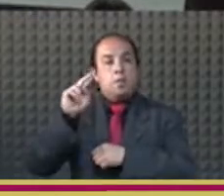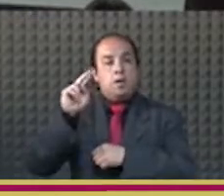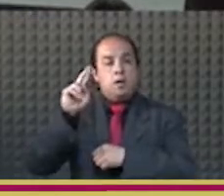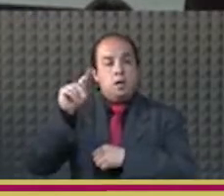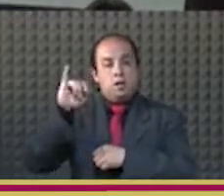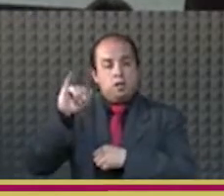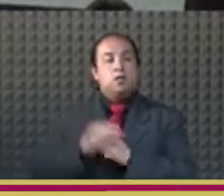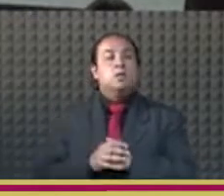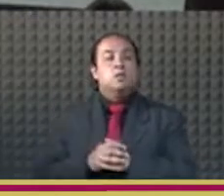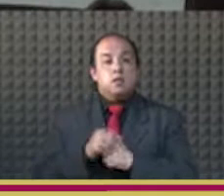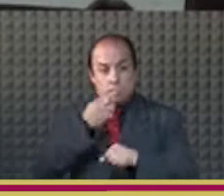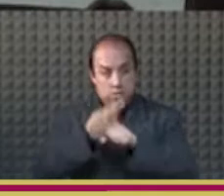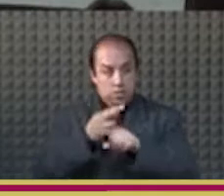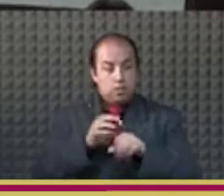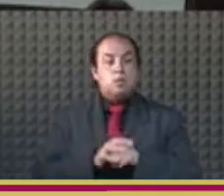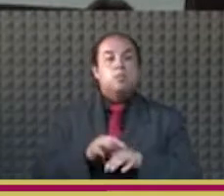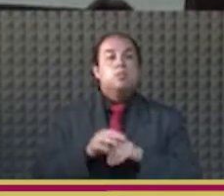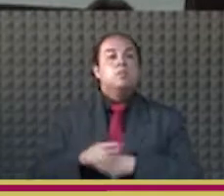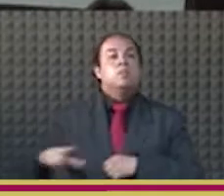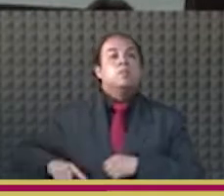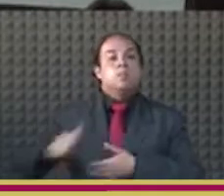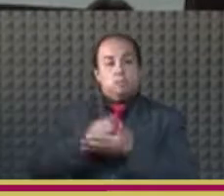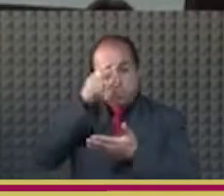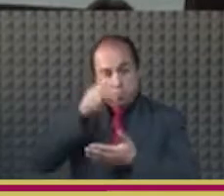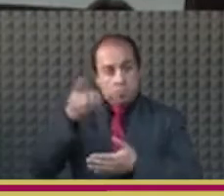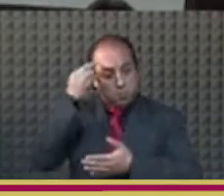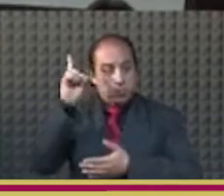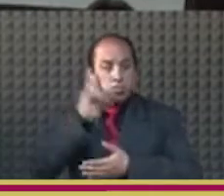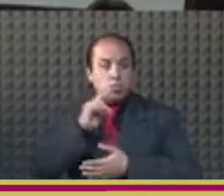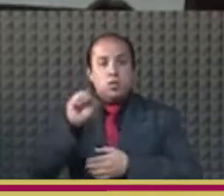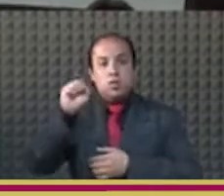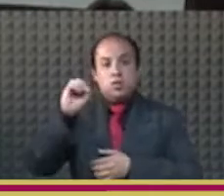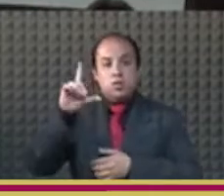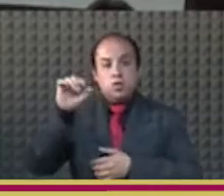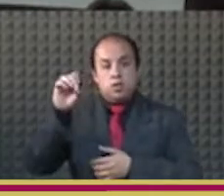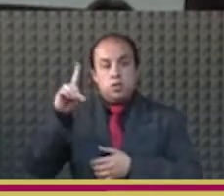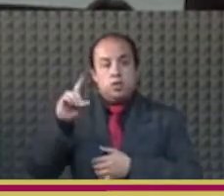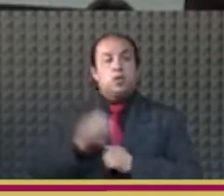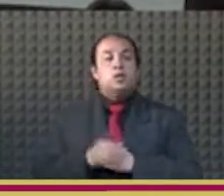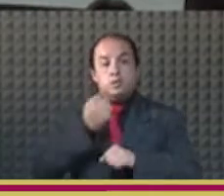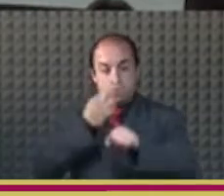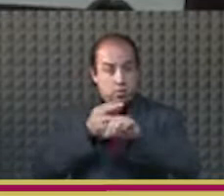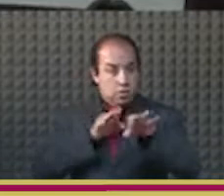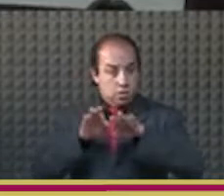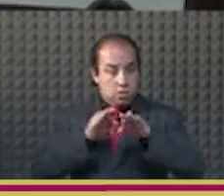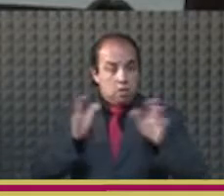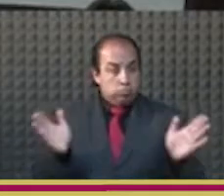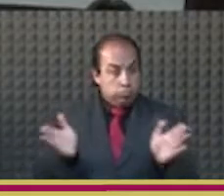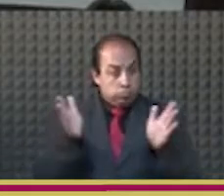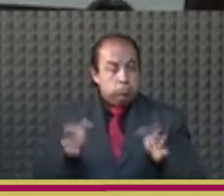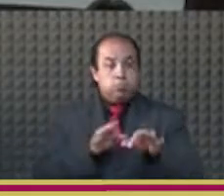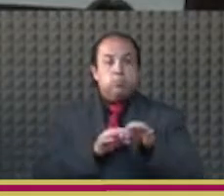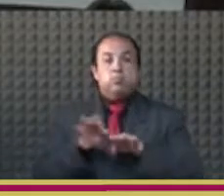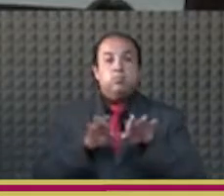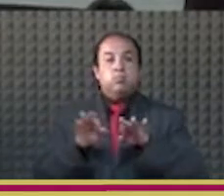Guadarrama, secretario de Gobierno de la Ciudad de México, a la doctora Soledad Aragón Martínez, secretaria del Trabajo y Fomento al Empleo